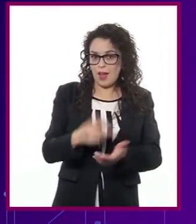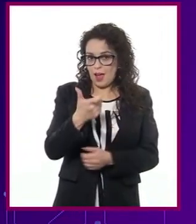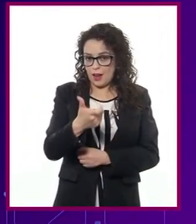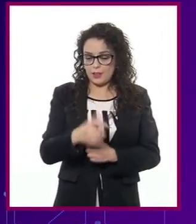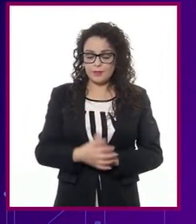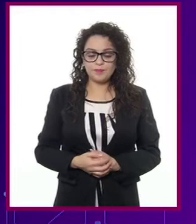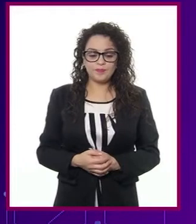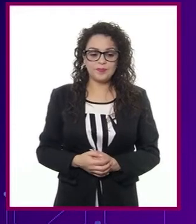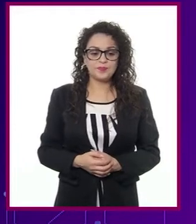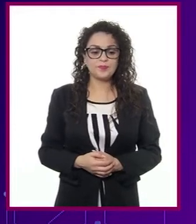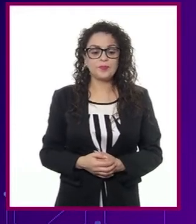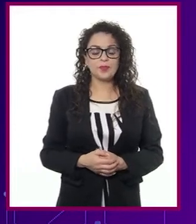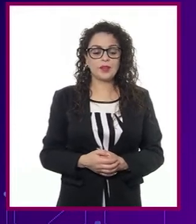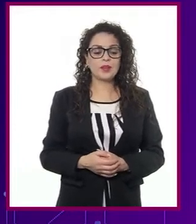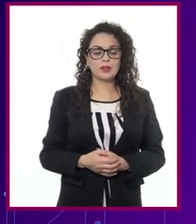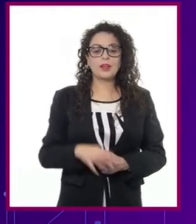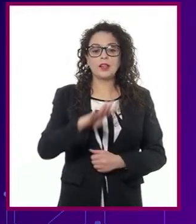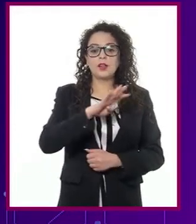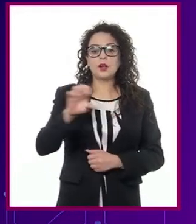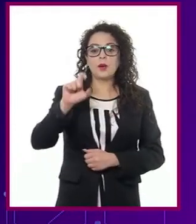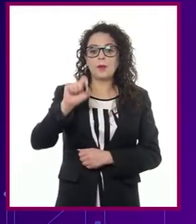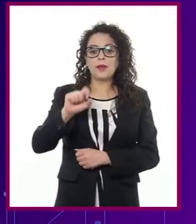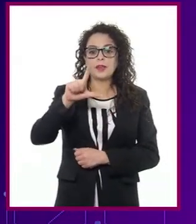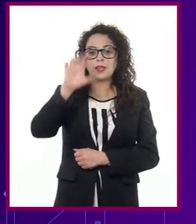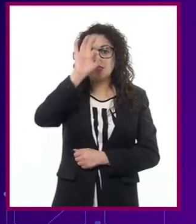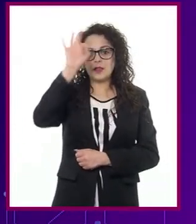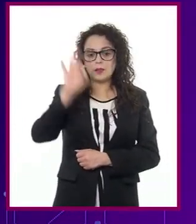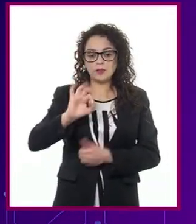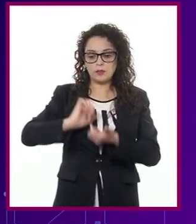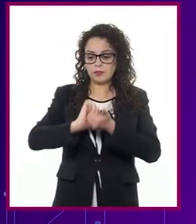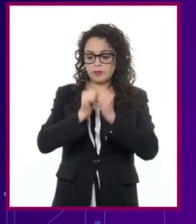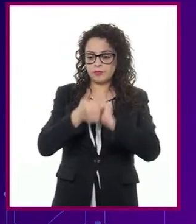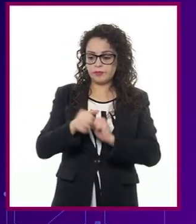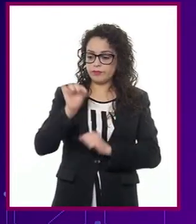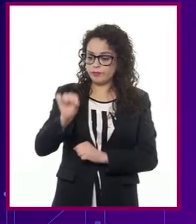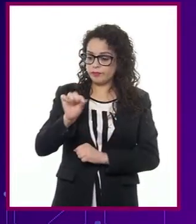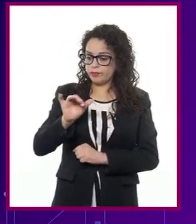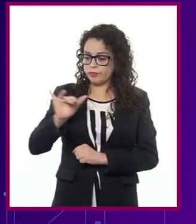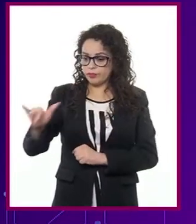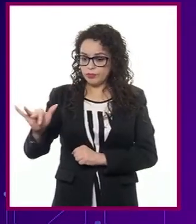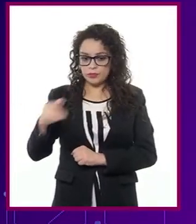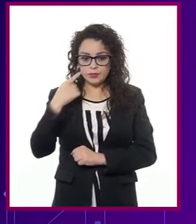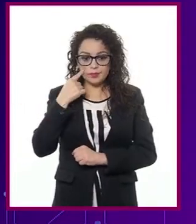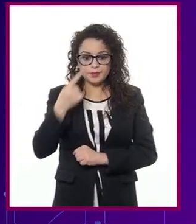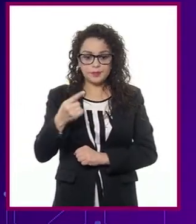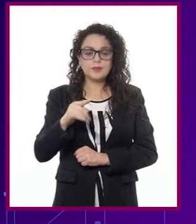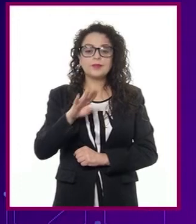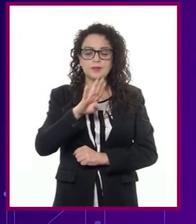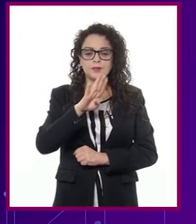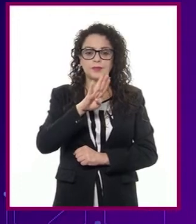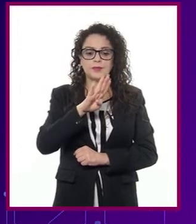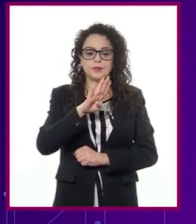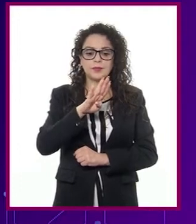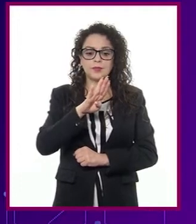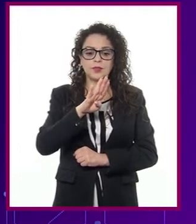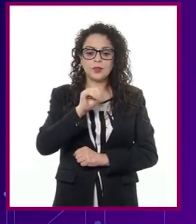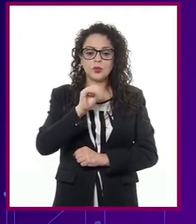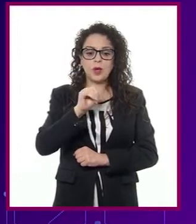de 927% es 927 centésimos, expresado